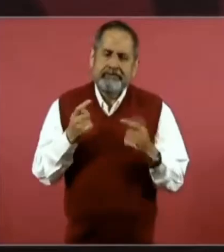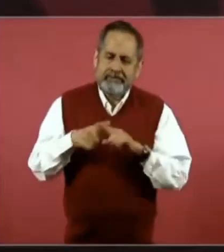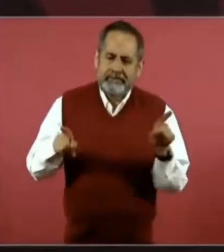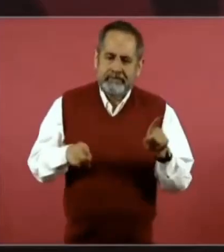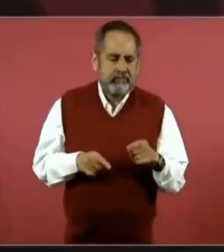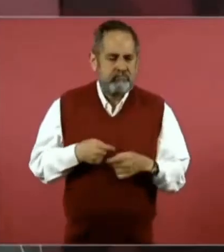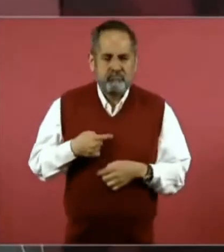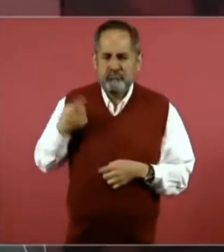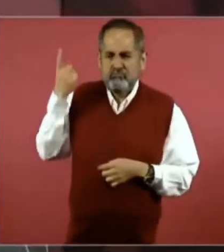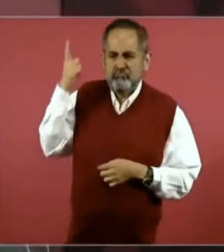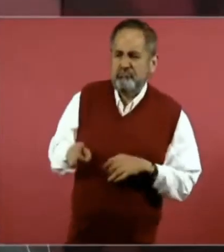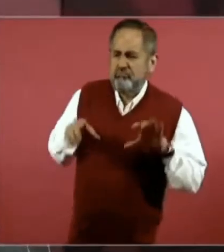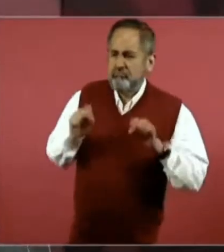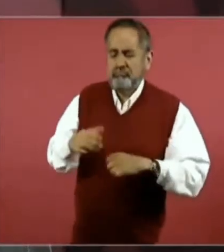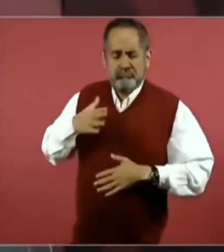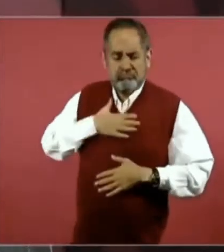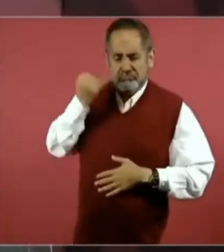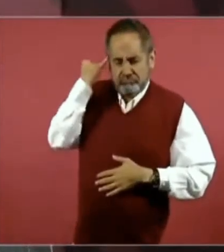la dictadura.